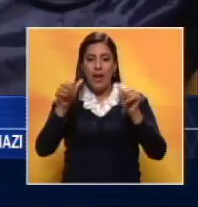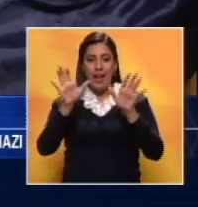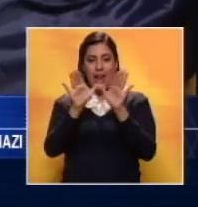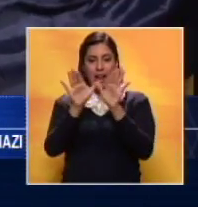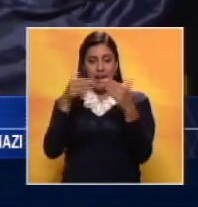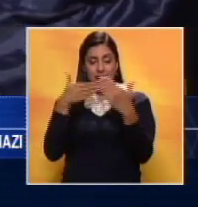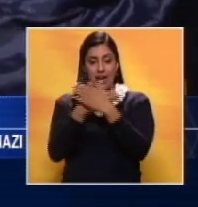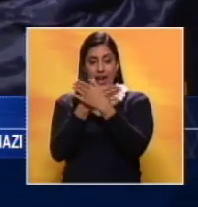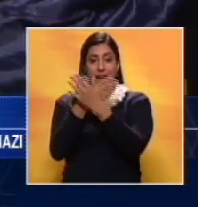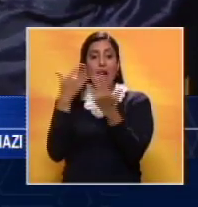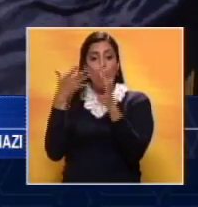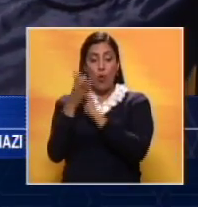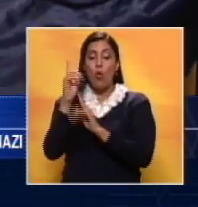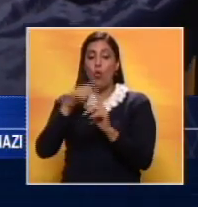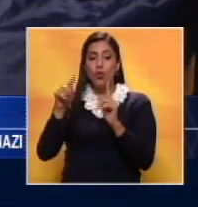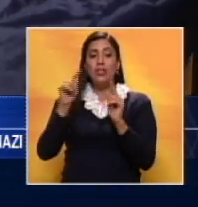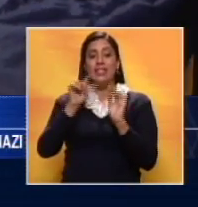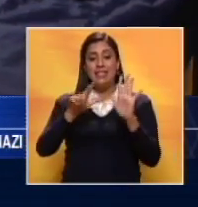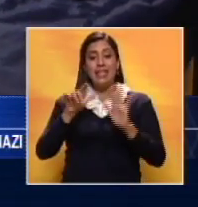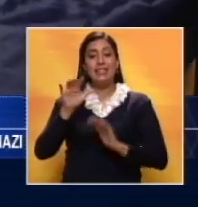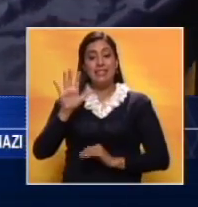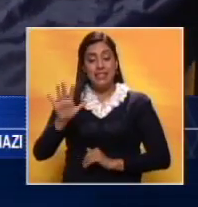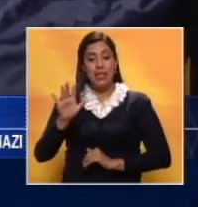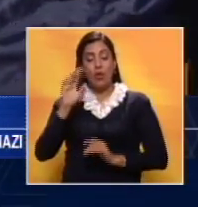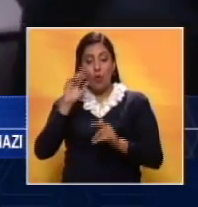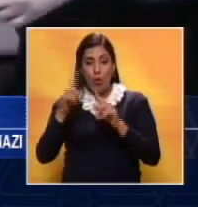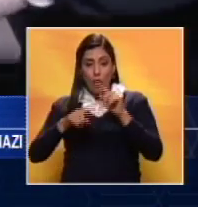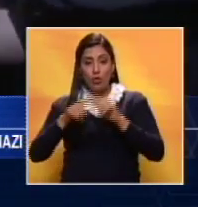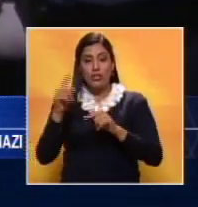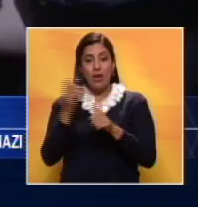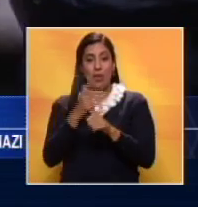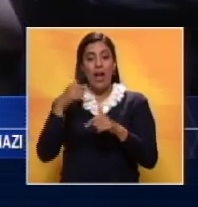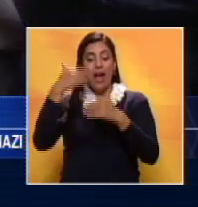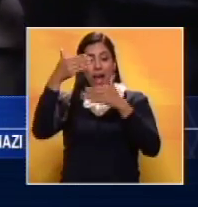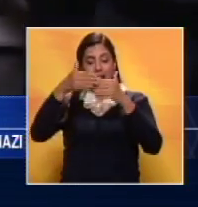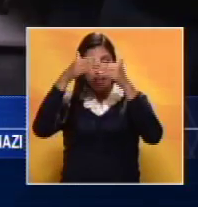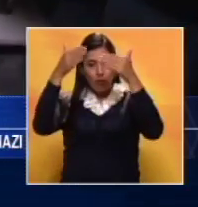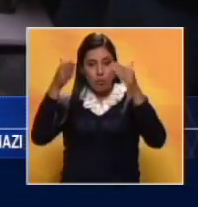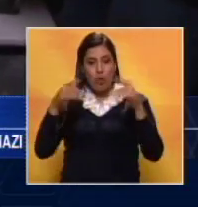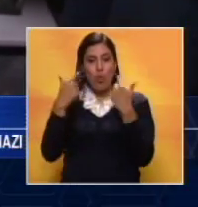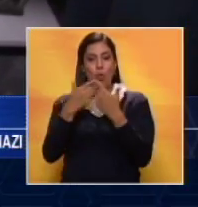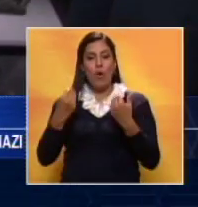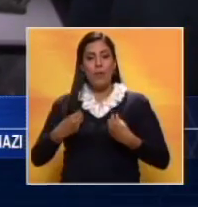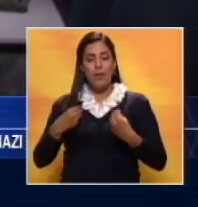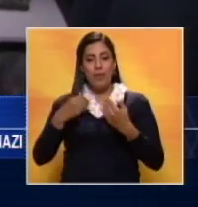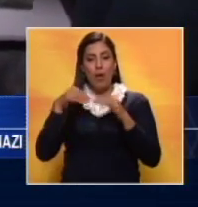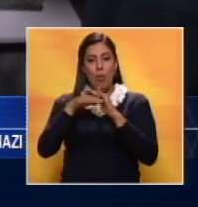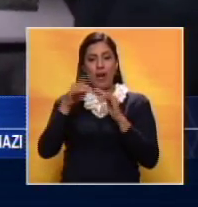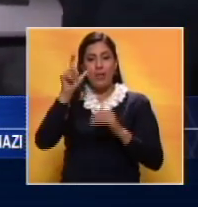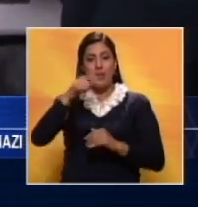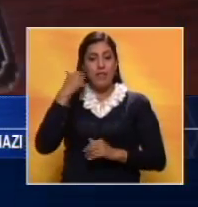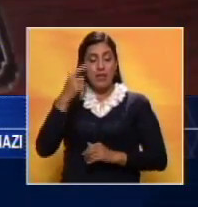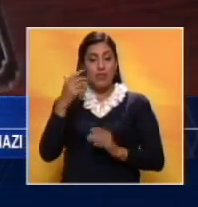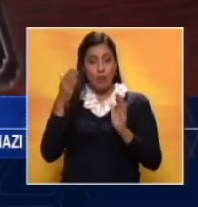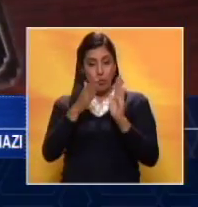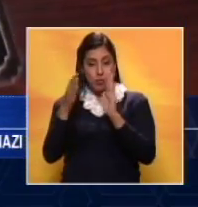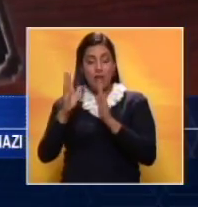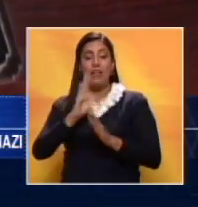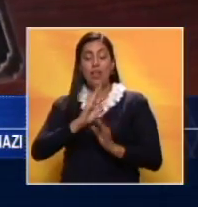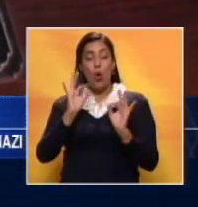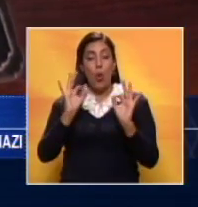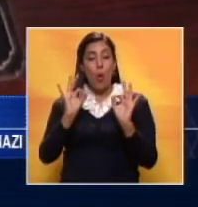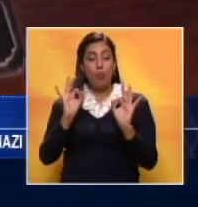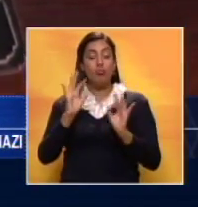águila imperial son algunos de estos 75 artículos localizados detrás de un muro de la residencia de un coleccionista. Las piezas podrían